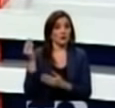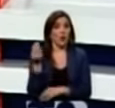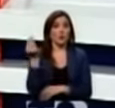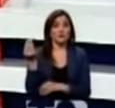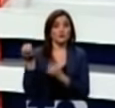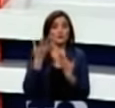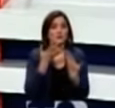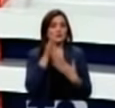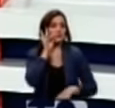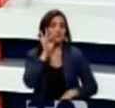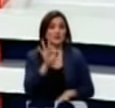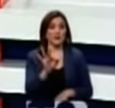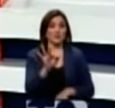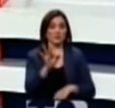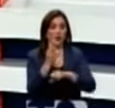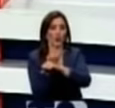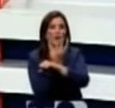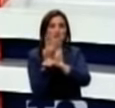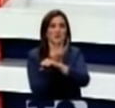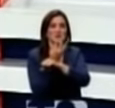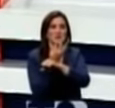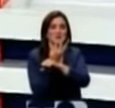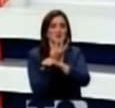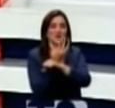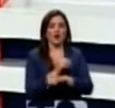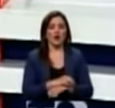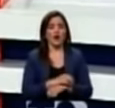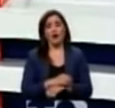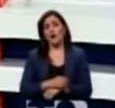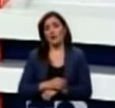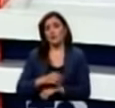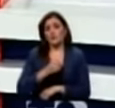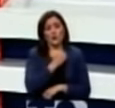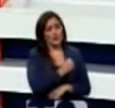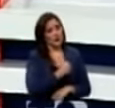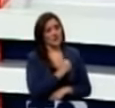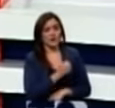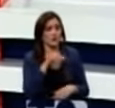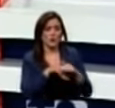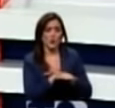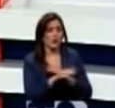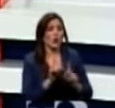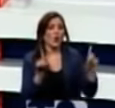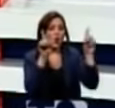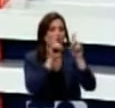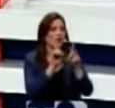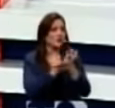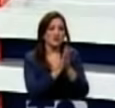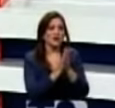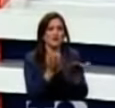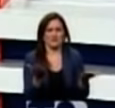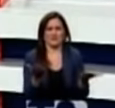reportaje. Da su examen de más de 4 horas y tan chabacanamente le dicen, no se guardaron los datos, tienes que repetirlo. Esas cosas